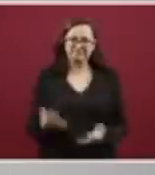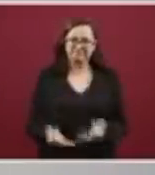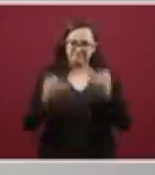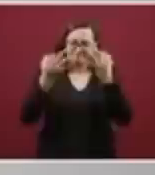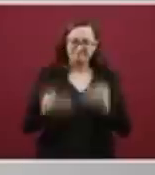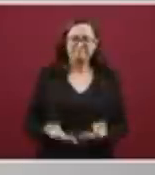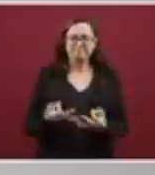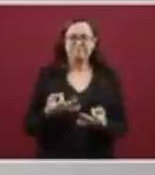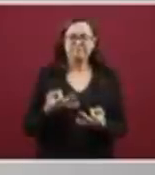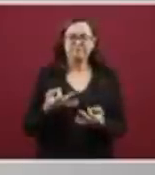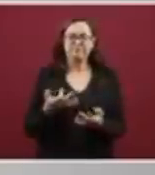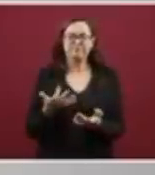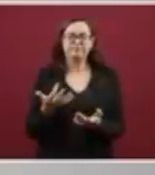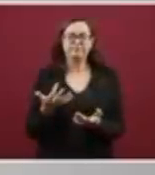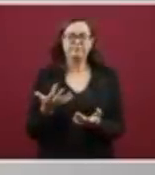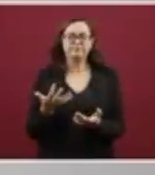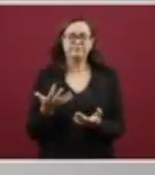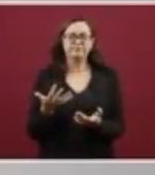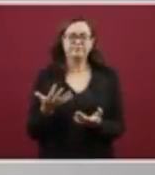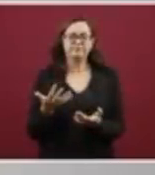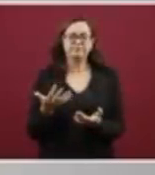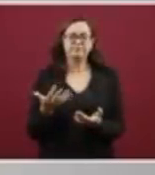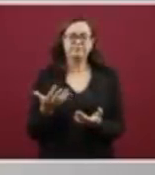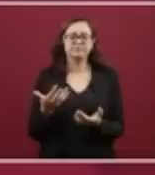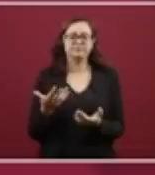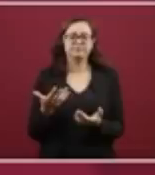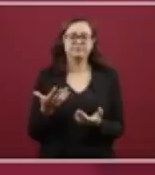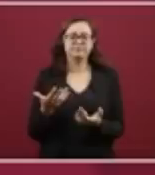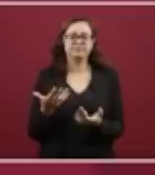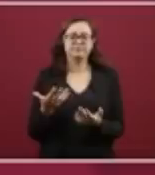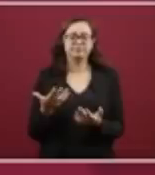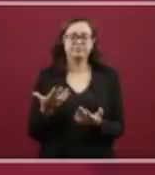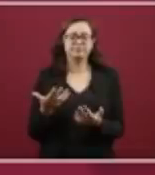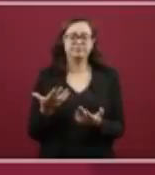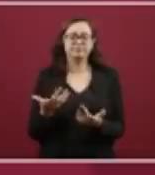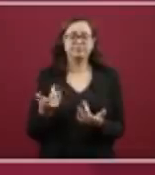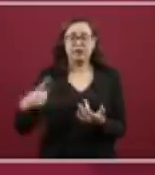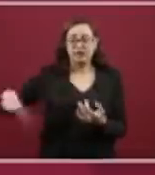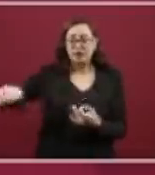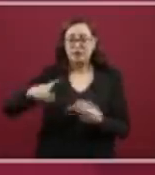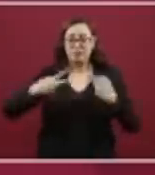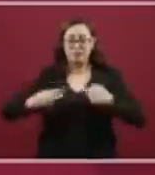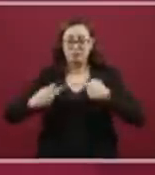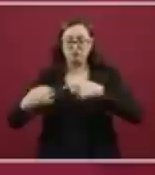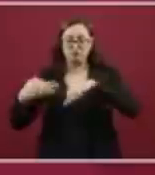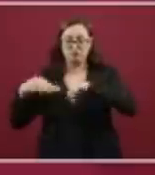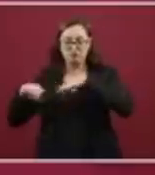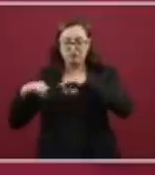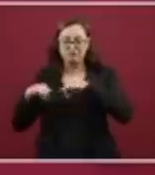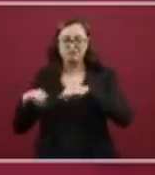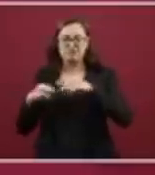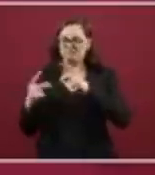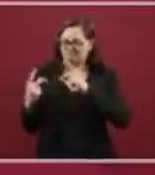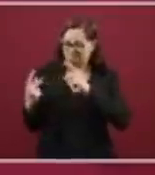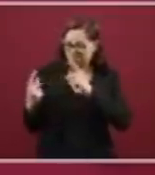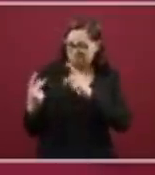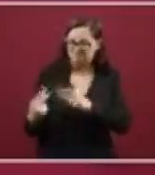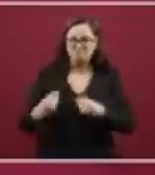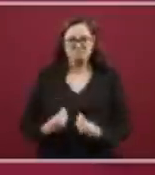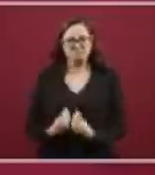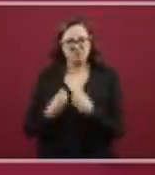reconocimiento del movimiento obrero vivo, intenso, pero con